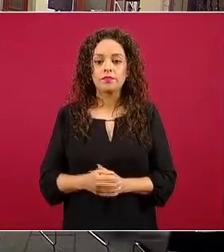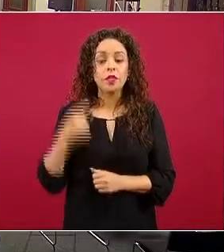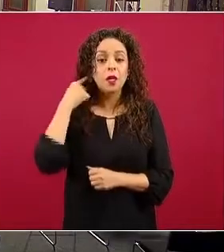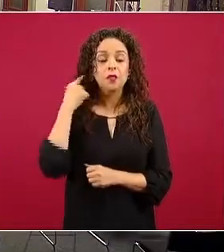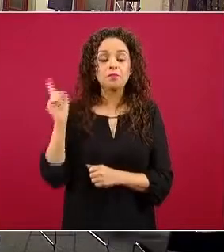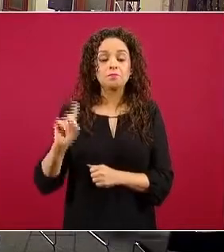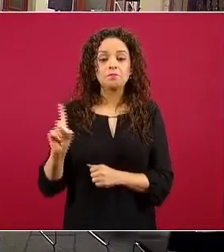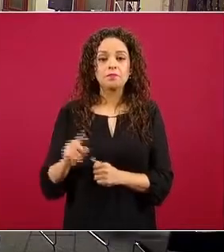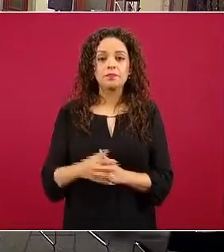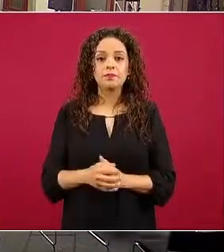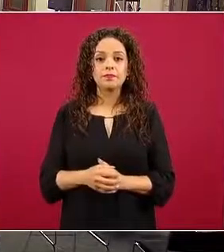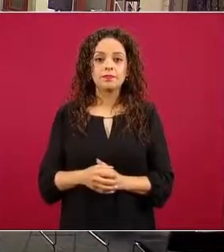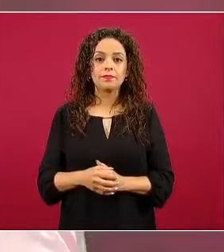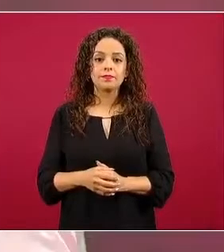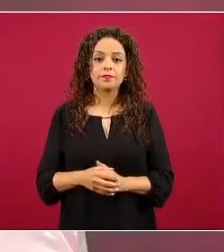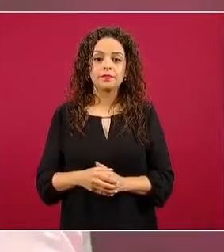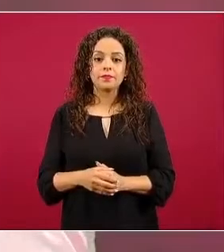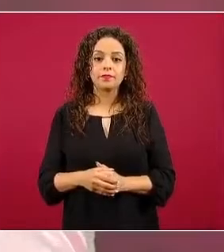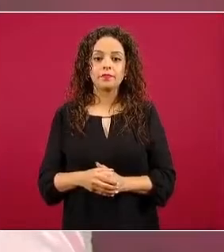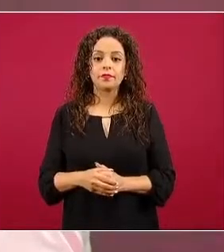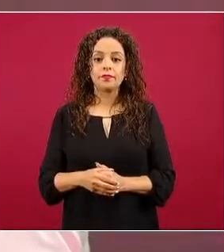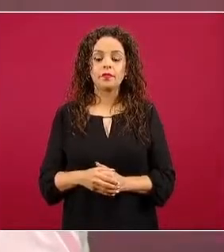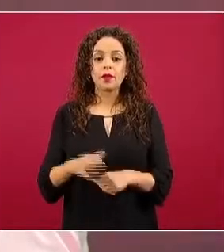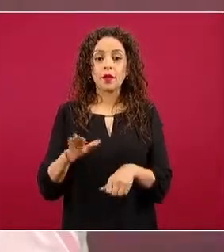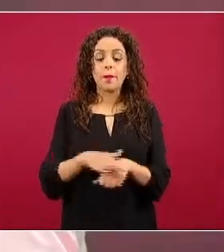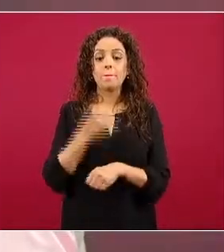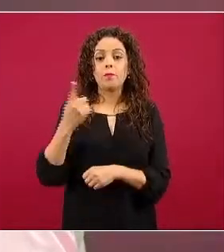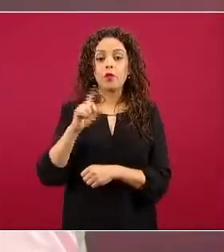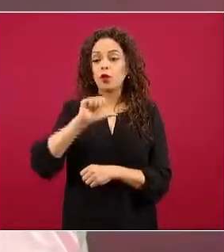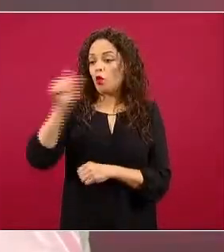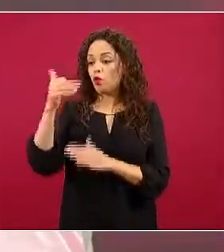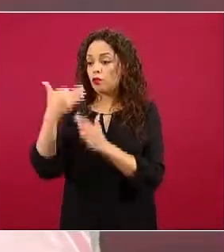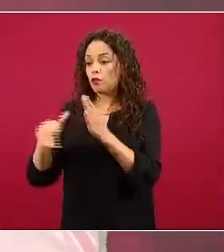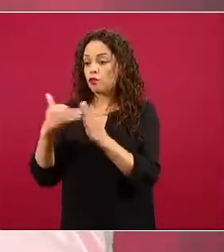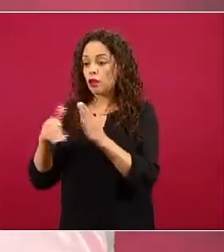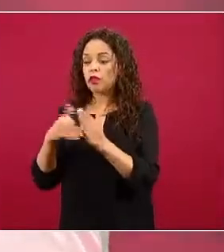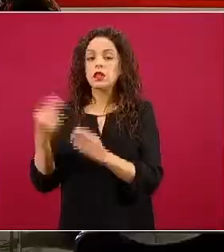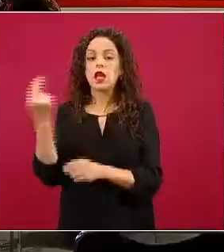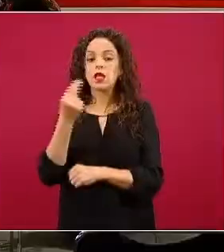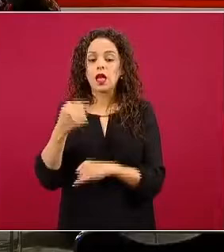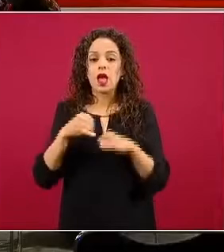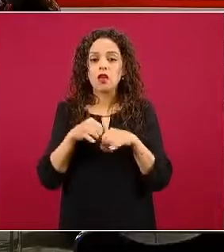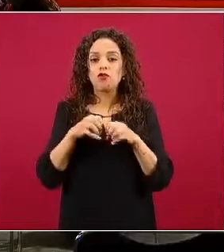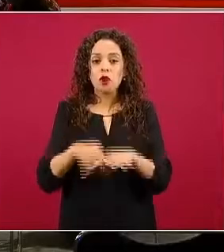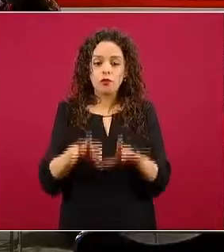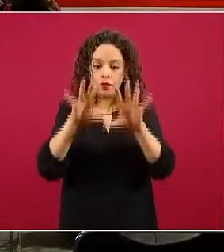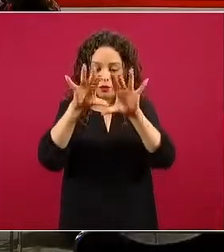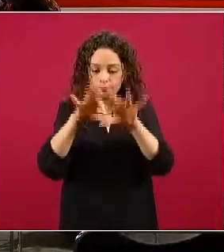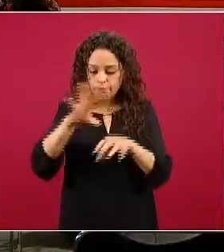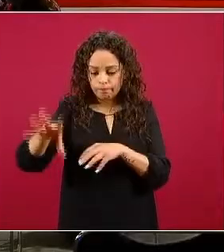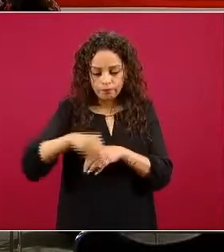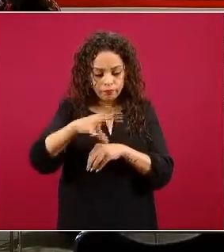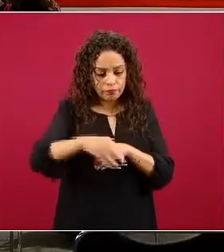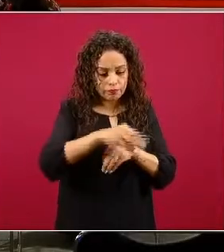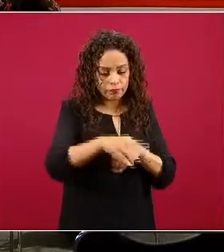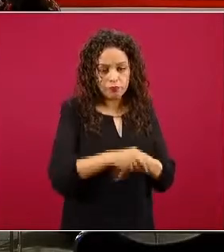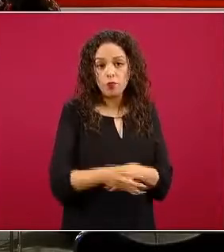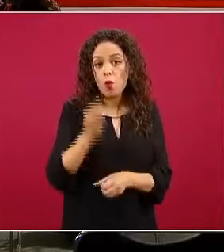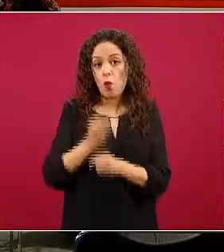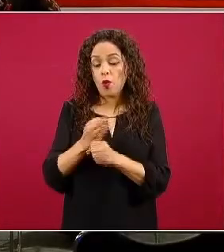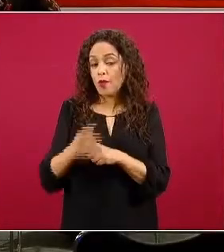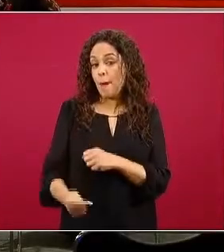Porque el resto del país está todavía conjuntando su información. Es la primera vez que presentamos